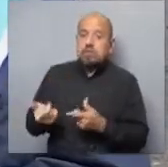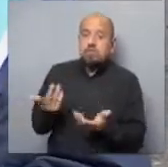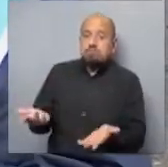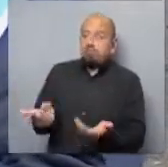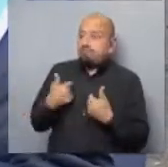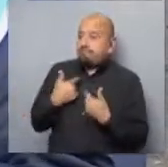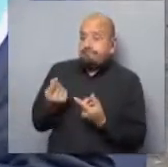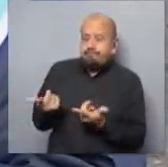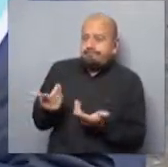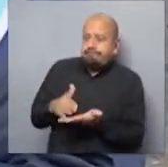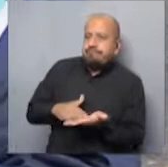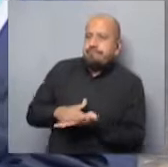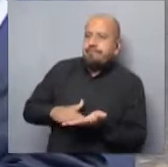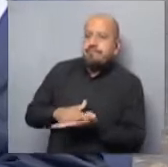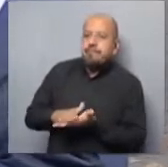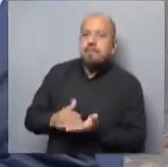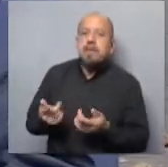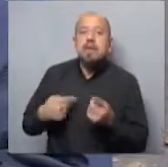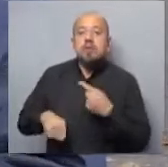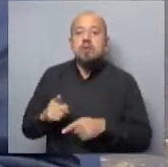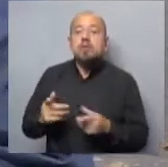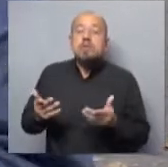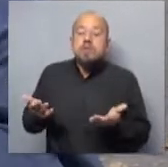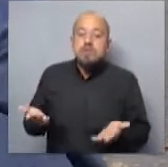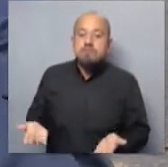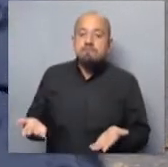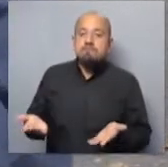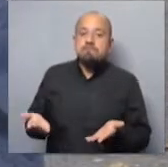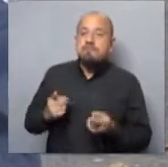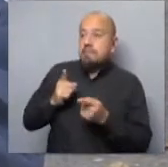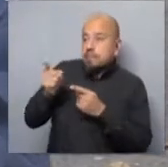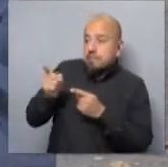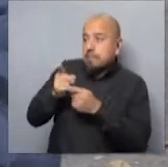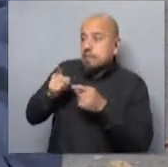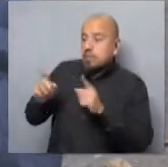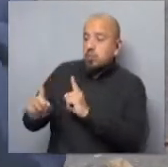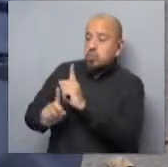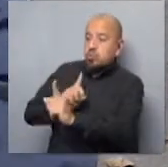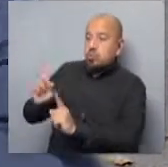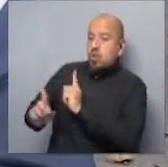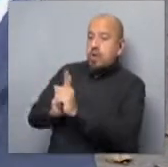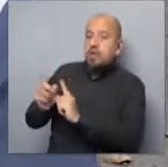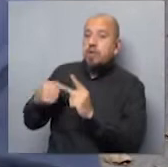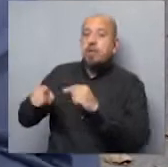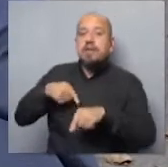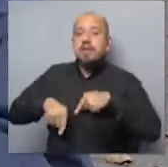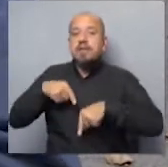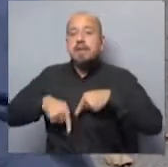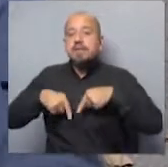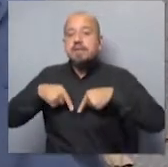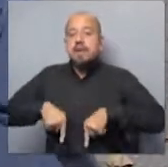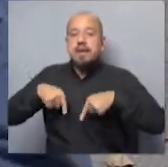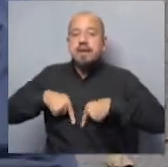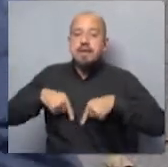eso nosotros? Nada. ¿Tá? Entonces, que si los usuarios, como bien dice la intendencia, que no